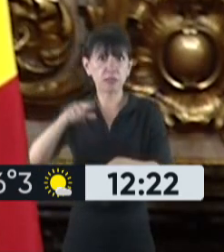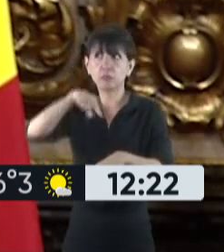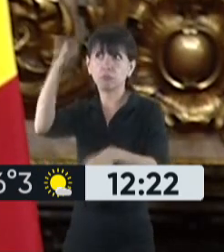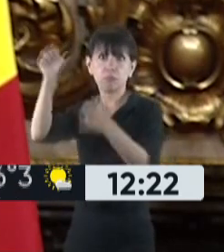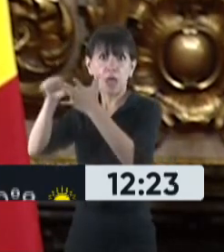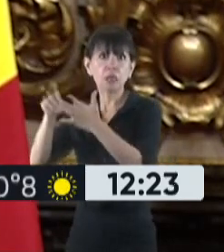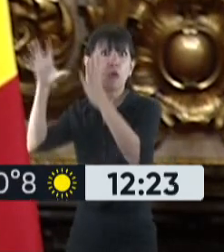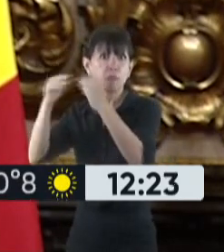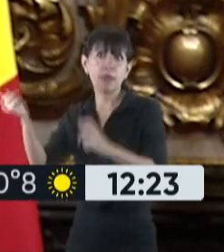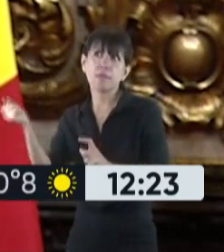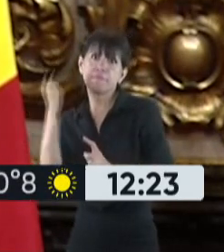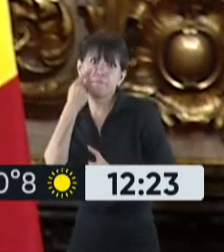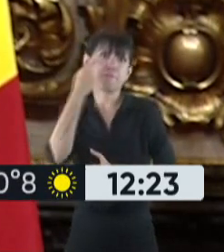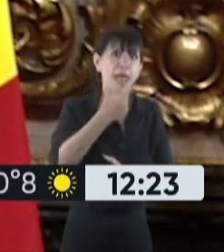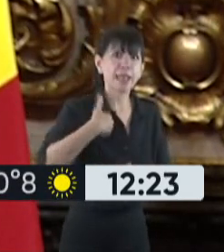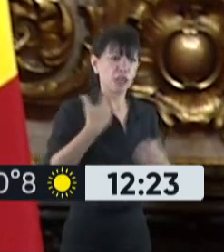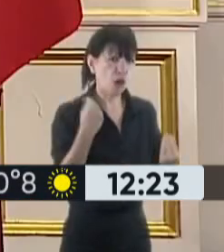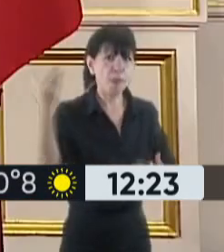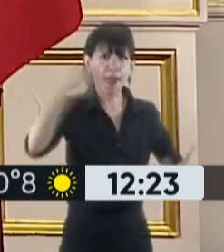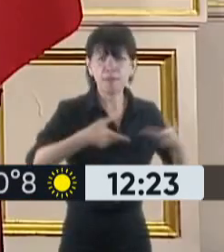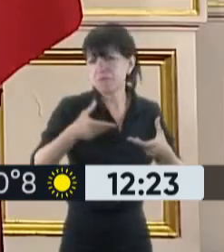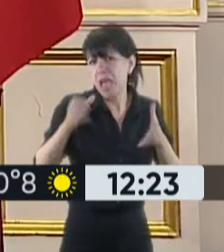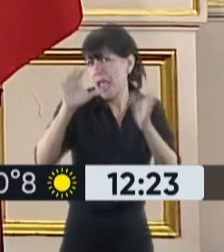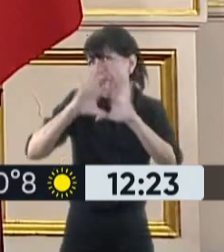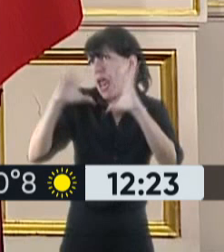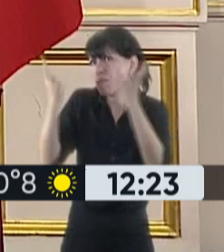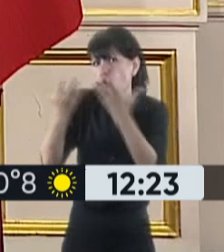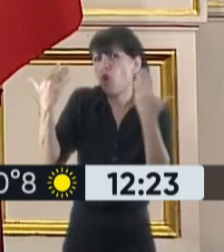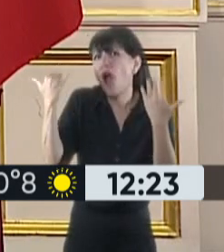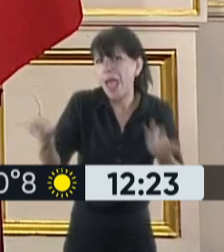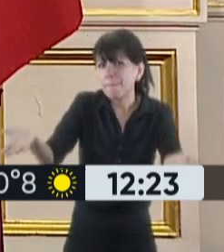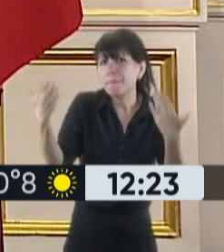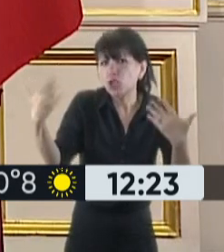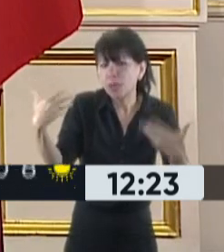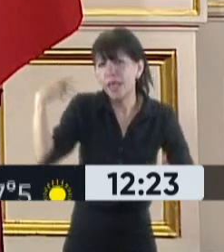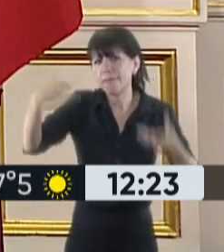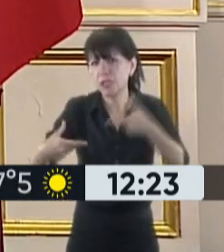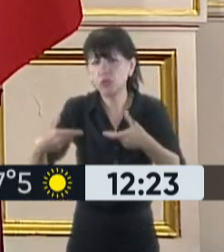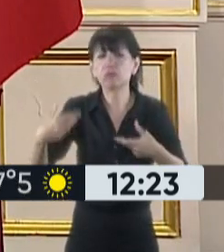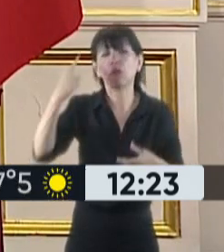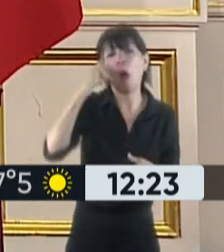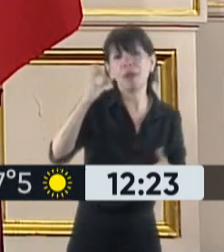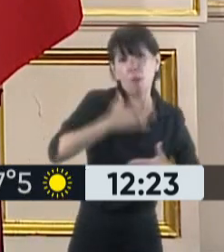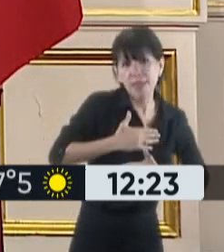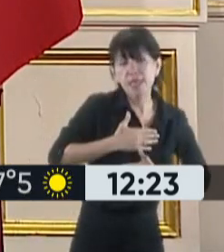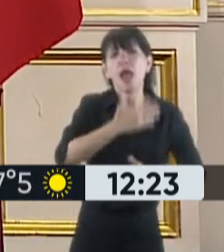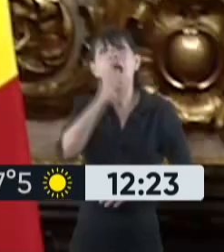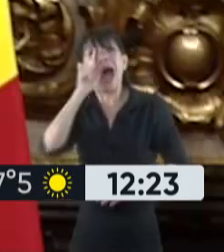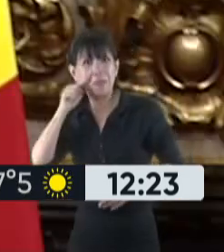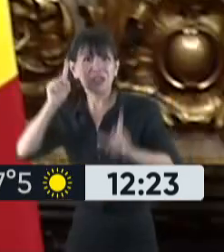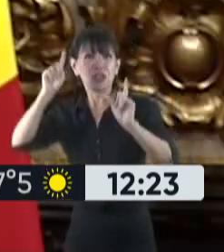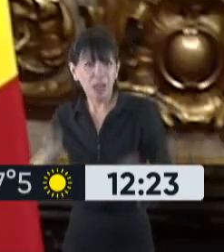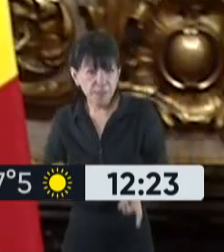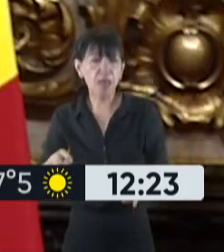mundo existen oportunidades, y mi opinión y la opinión del señor presidente Fernández es que tenemos